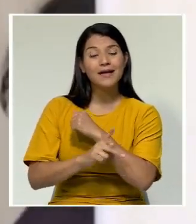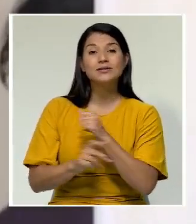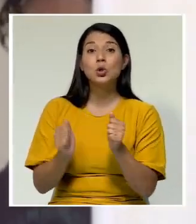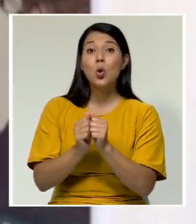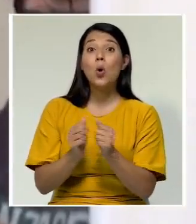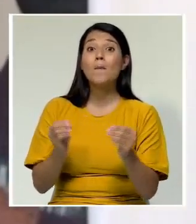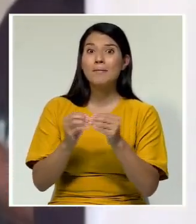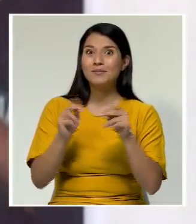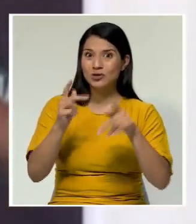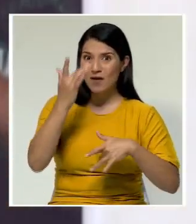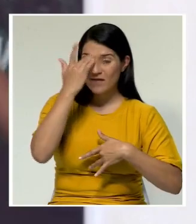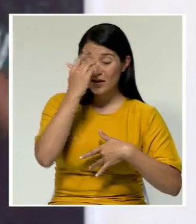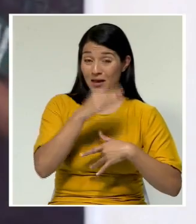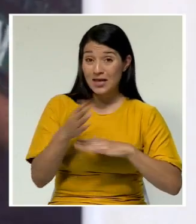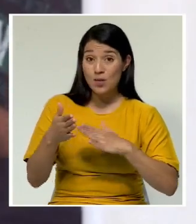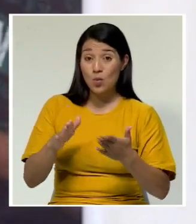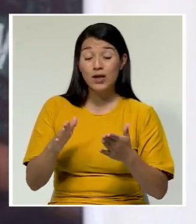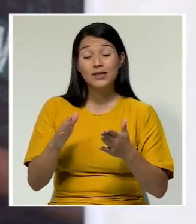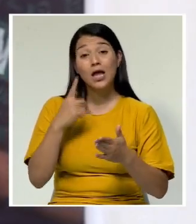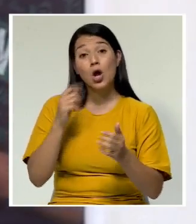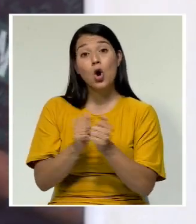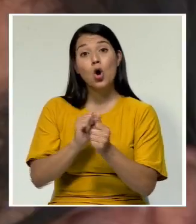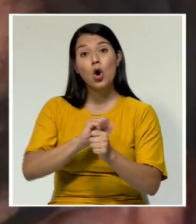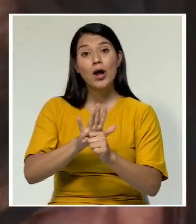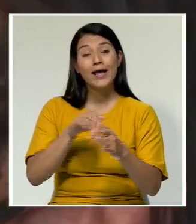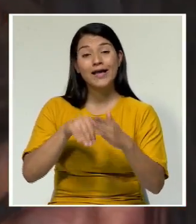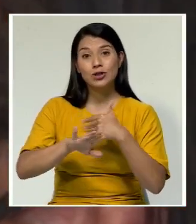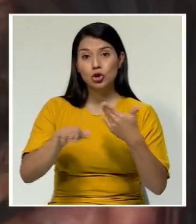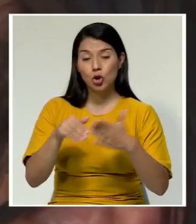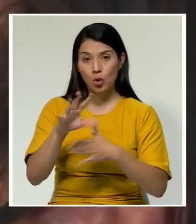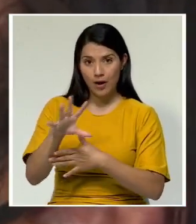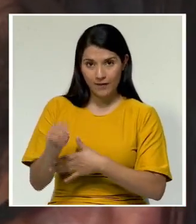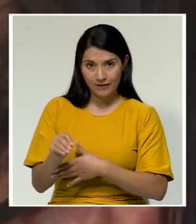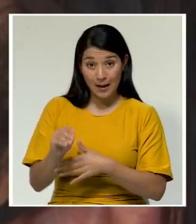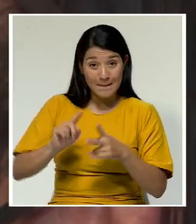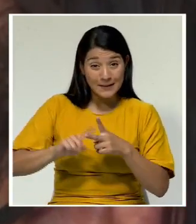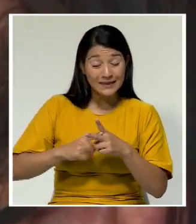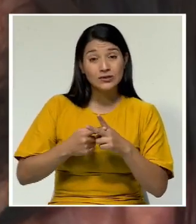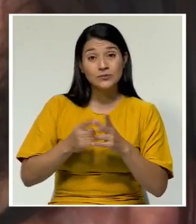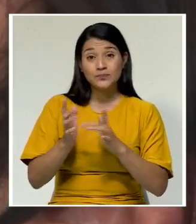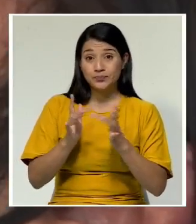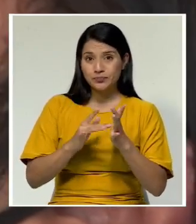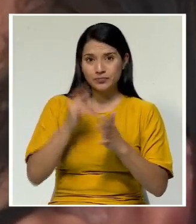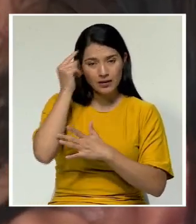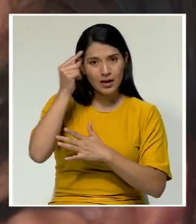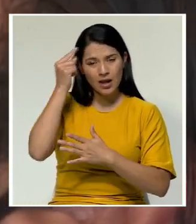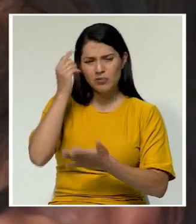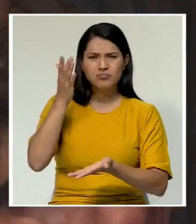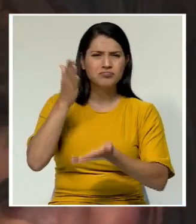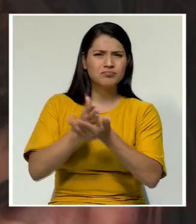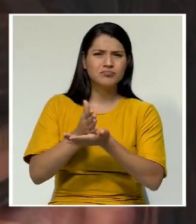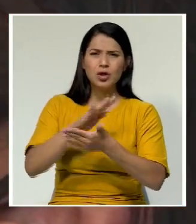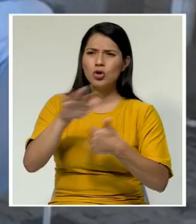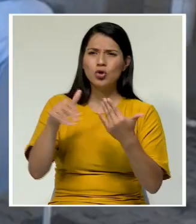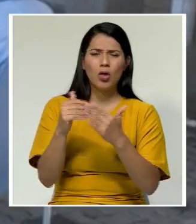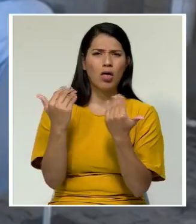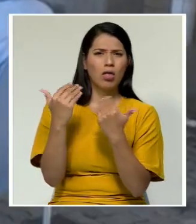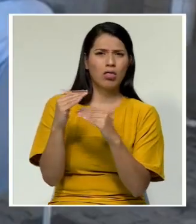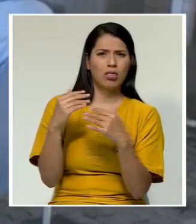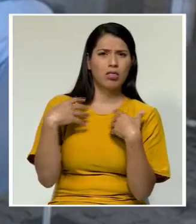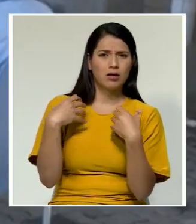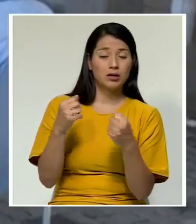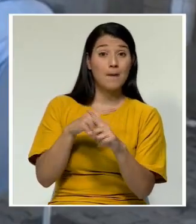El nuevo boom. Conozca Conexión BP, la nueva tecnología de cobro en comercios de forma fácil, rápida, segura y con cualquier tarjeta. Todo desde su celular. Más